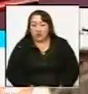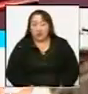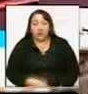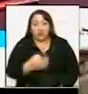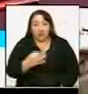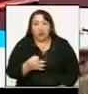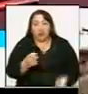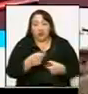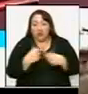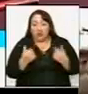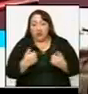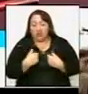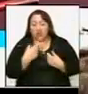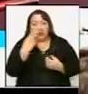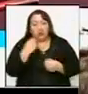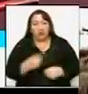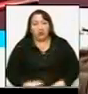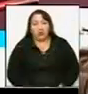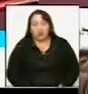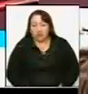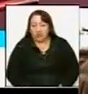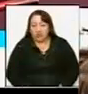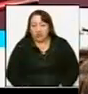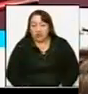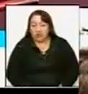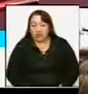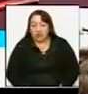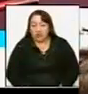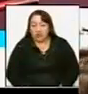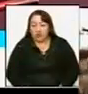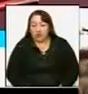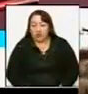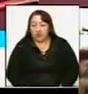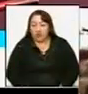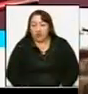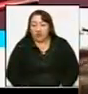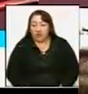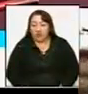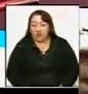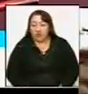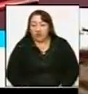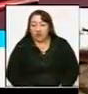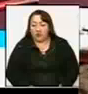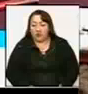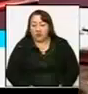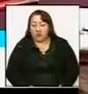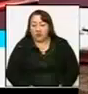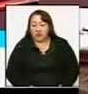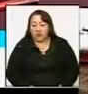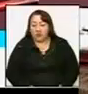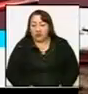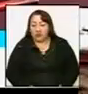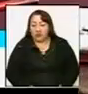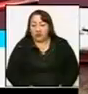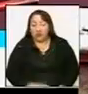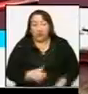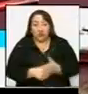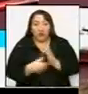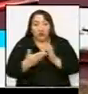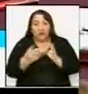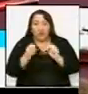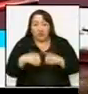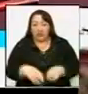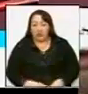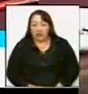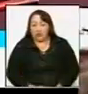verdad, colegas, tenemos experiencia que cuando alguien va a, digamos, a presentar su documento